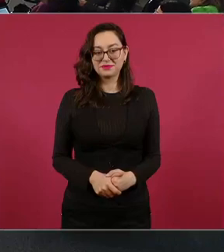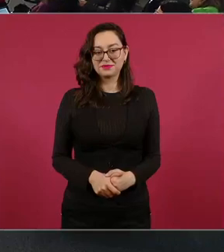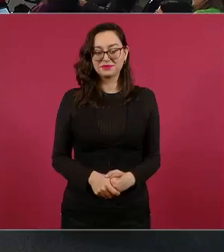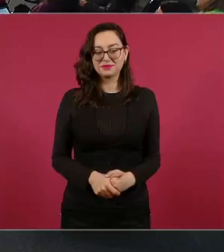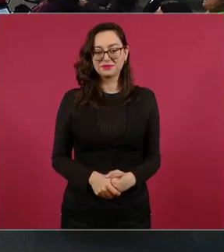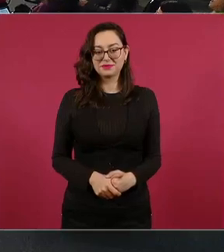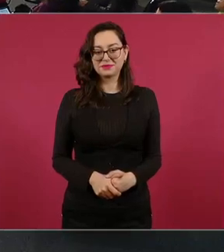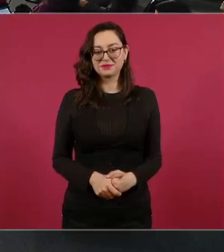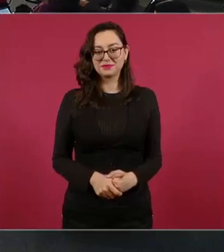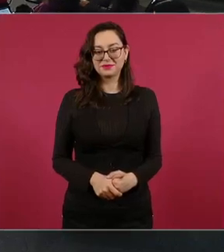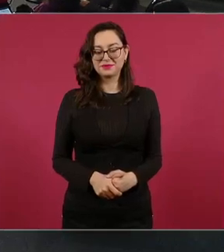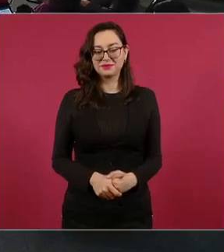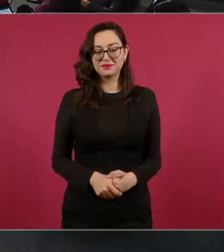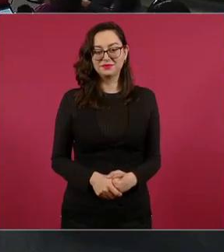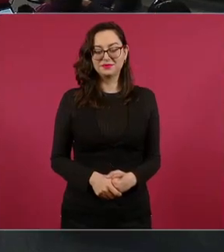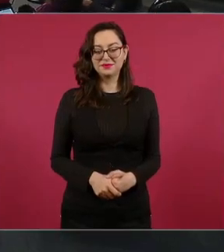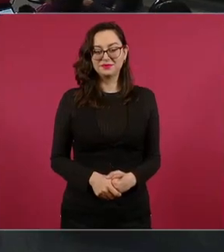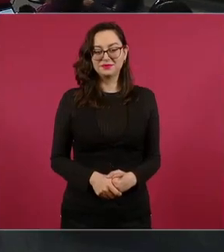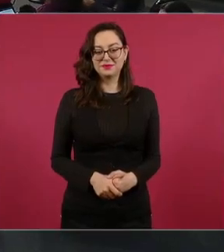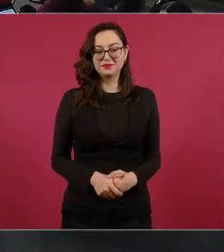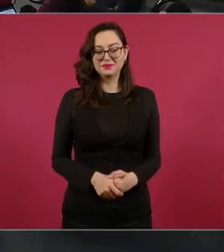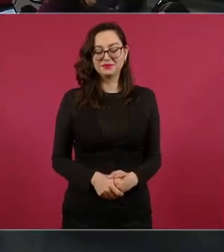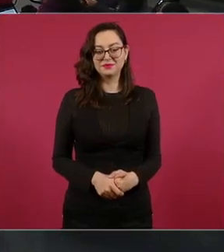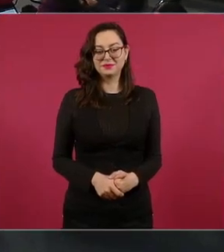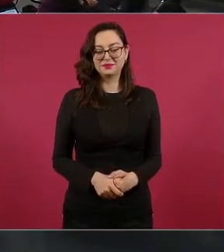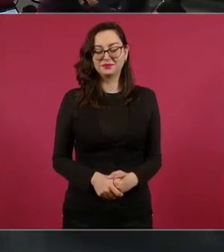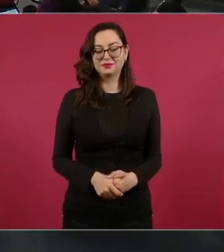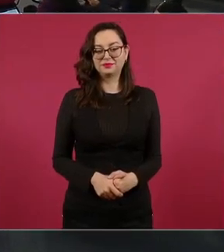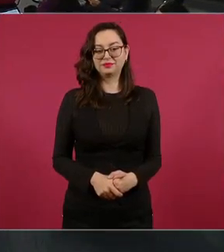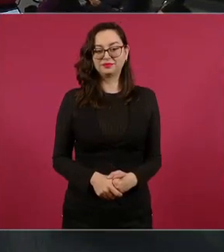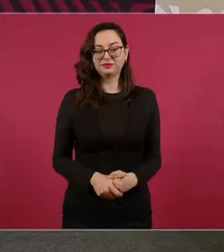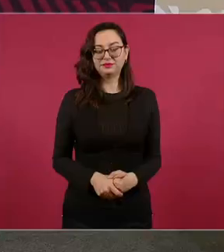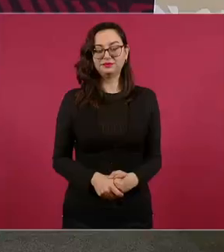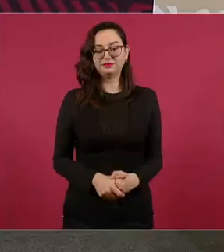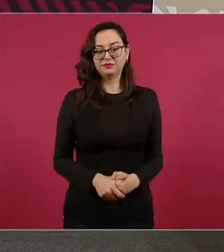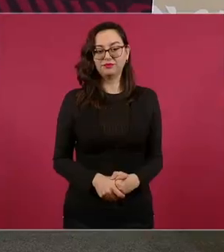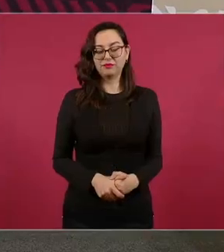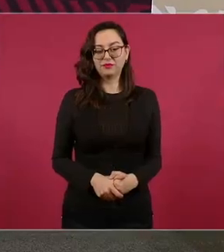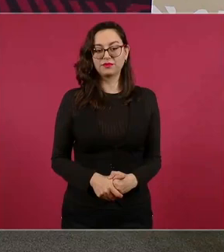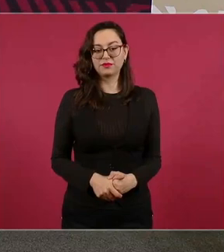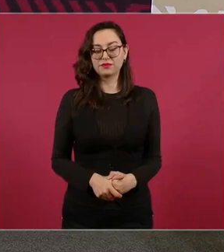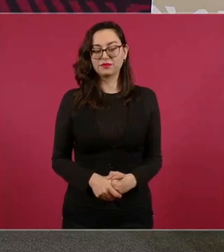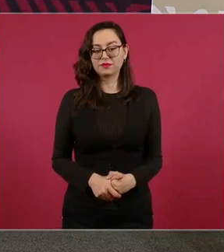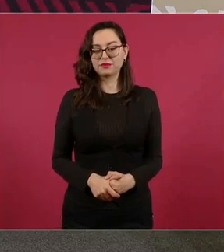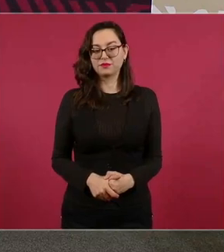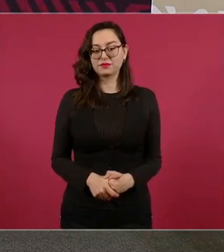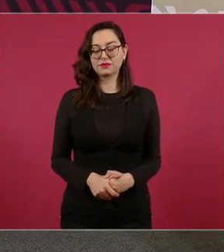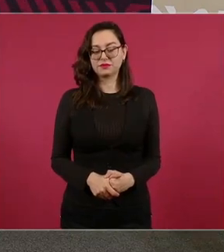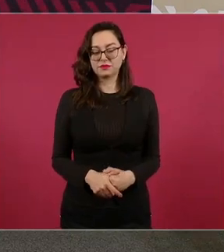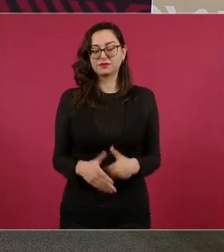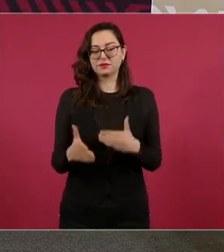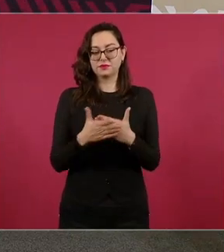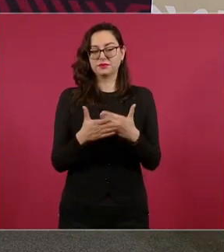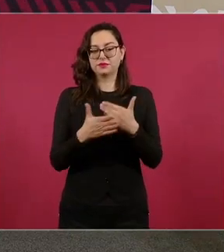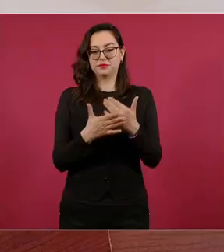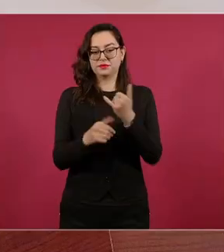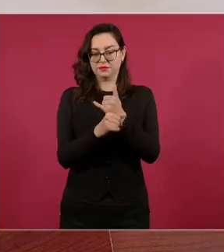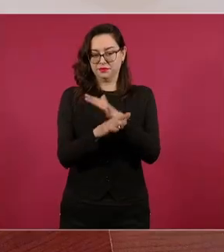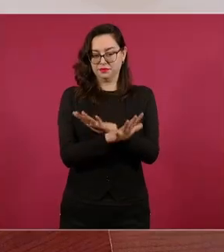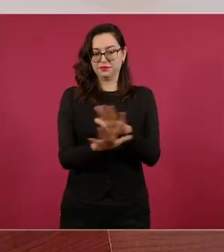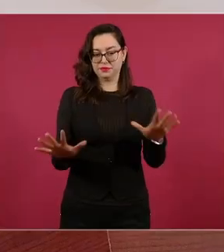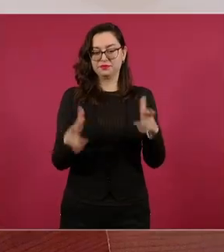si van a darse a conocer porque viene un representante de economía